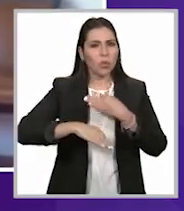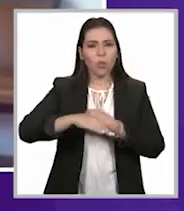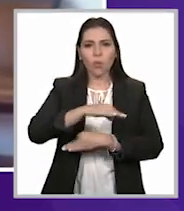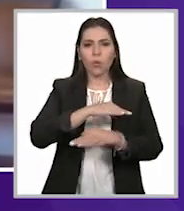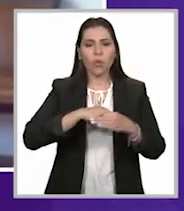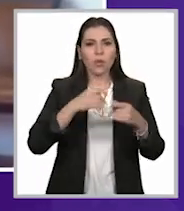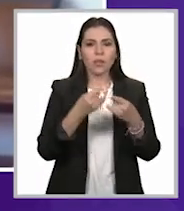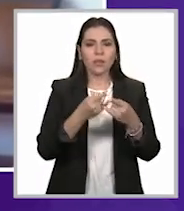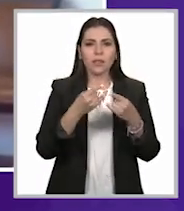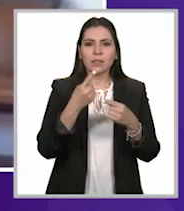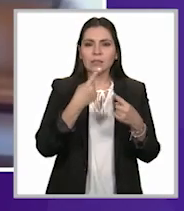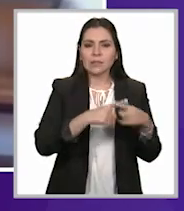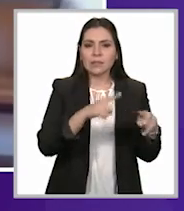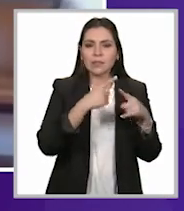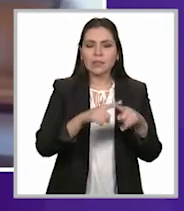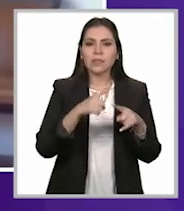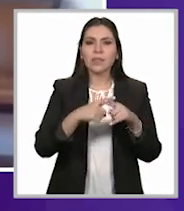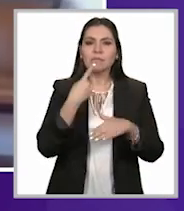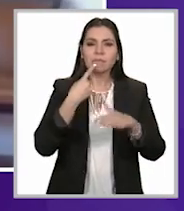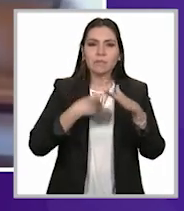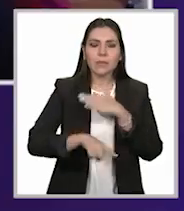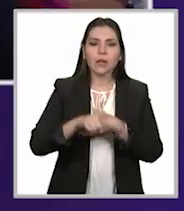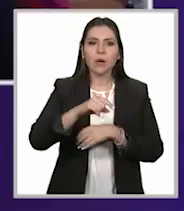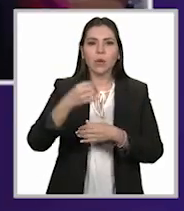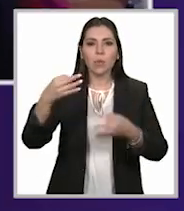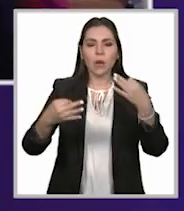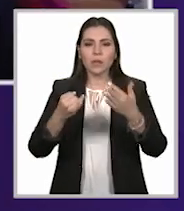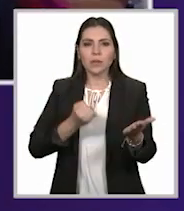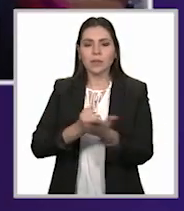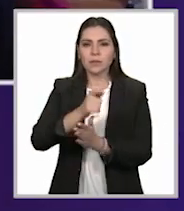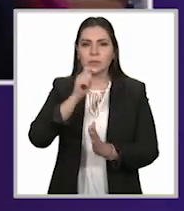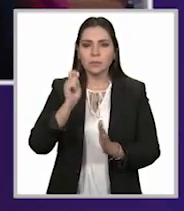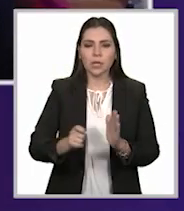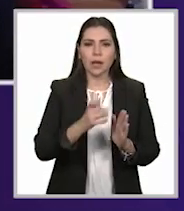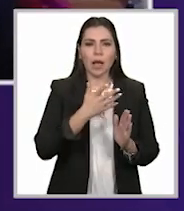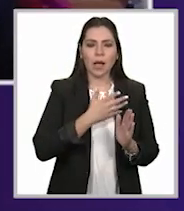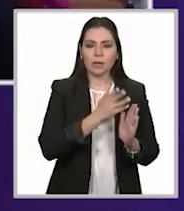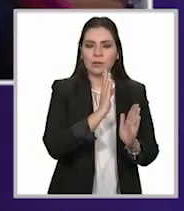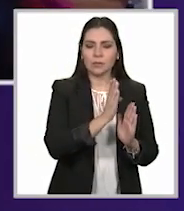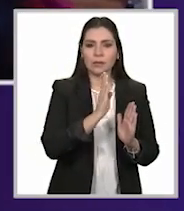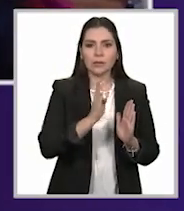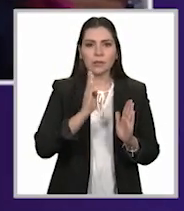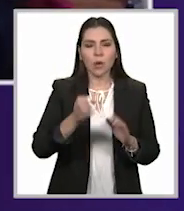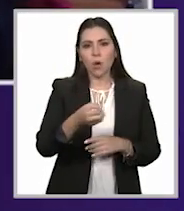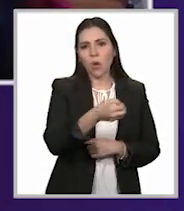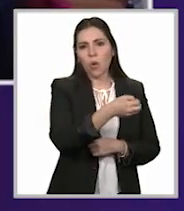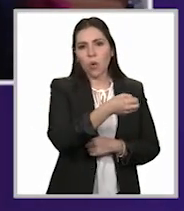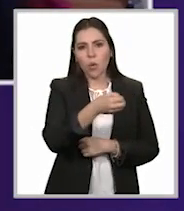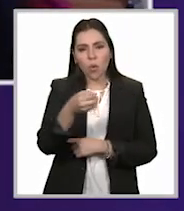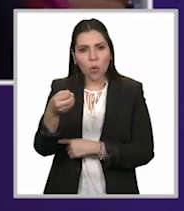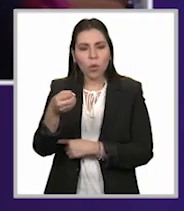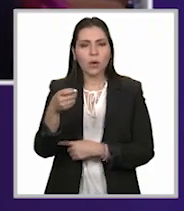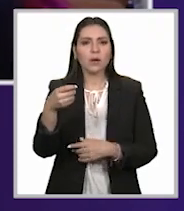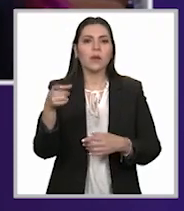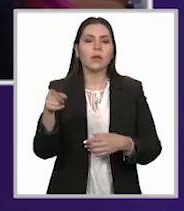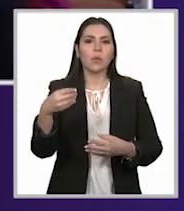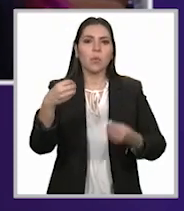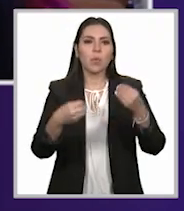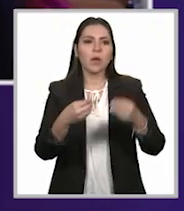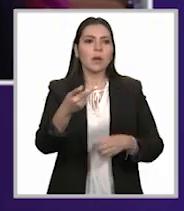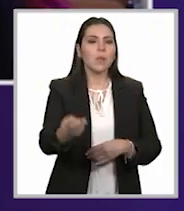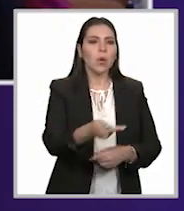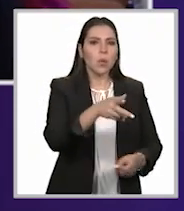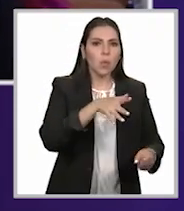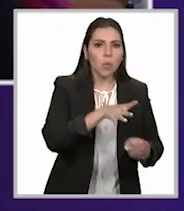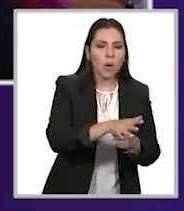la Corte en estos temas de una forma ordenada, sistematizada, a partir de los hechos, la pregunta que